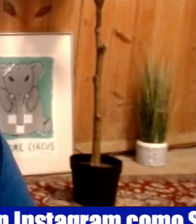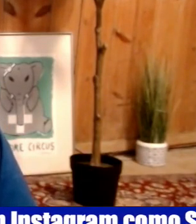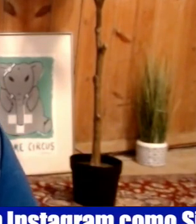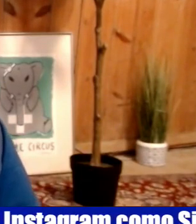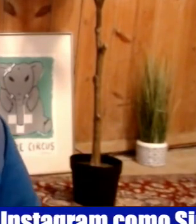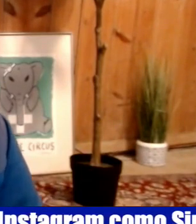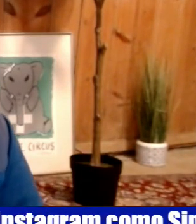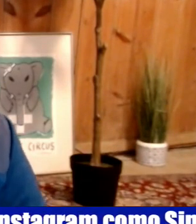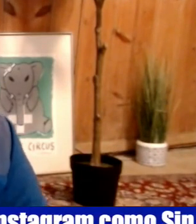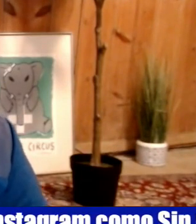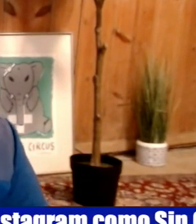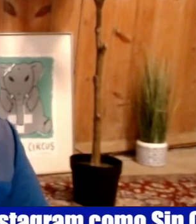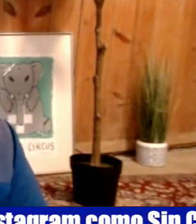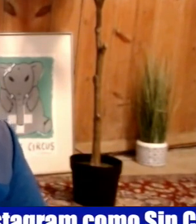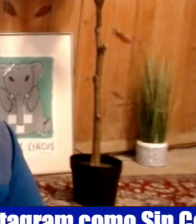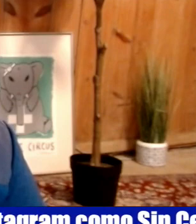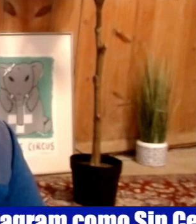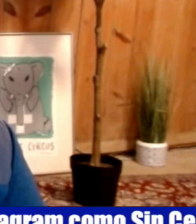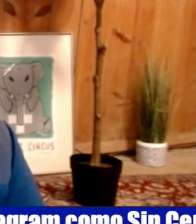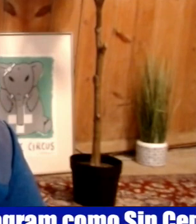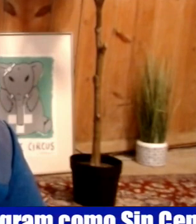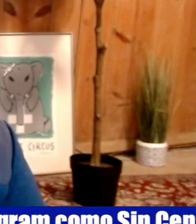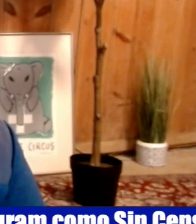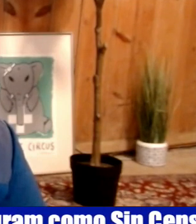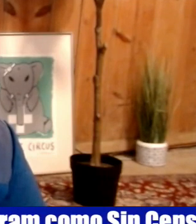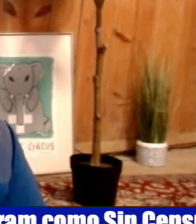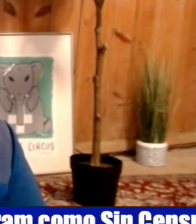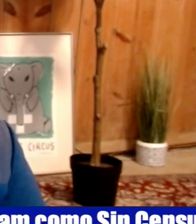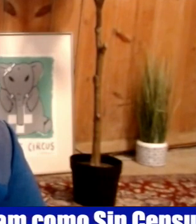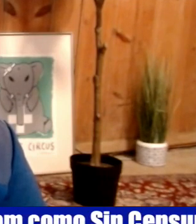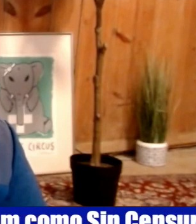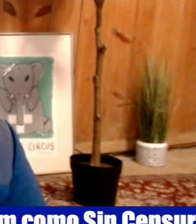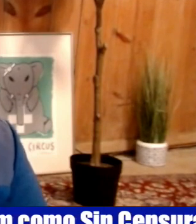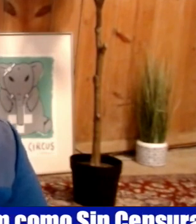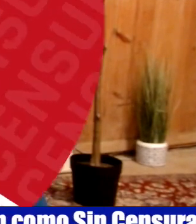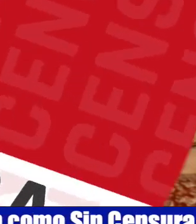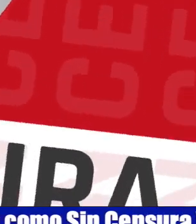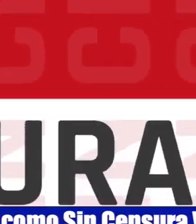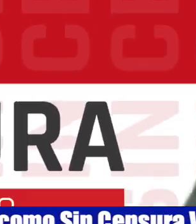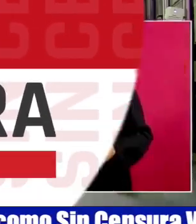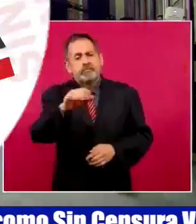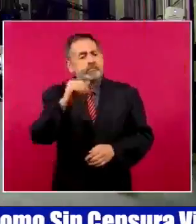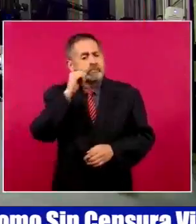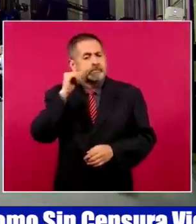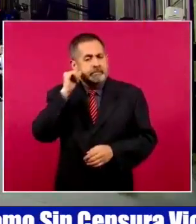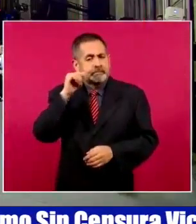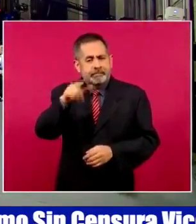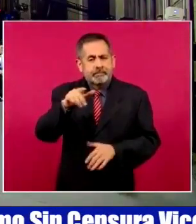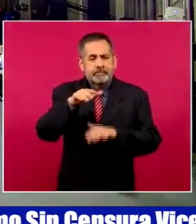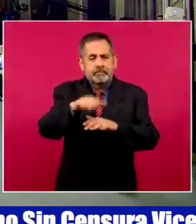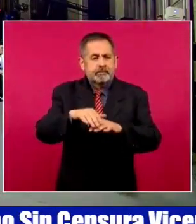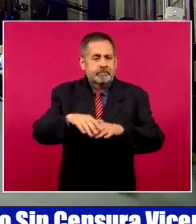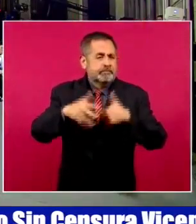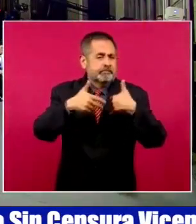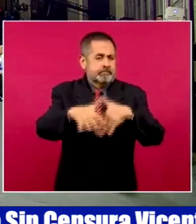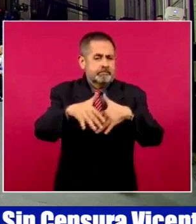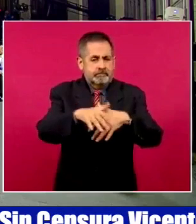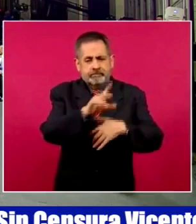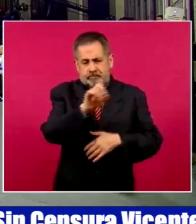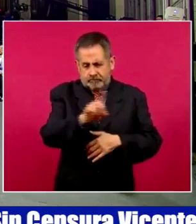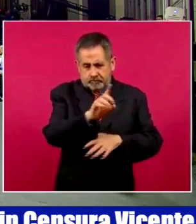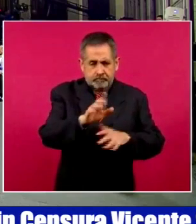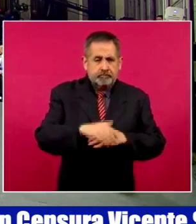con sus adversarios. También le planteó esto el presidente a sus adversarios conservadores. En cambio de diputados en el Senado de la